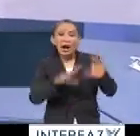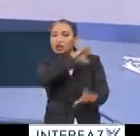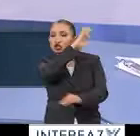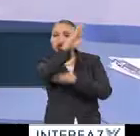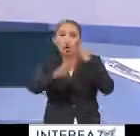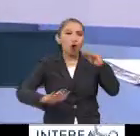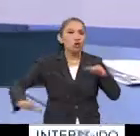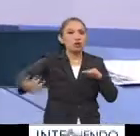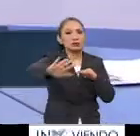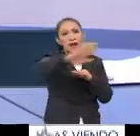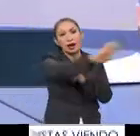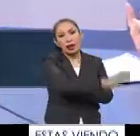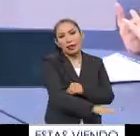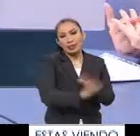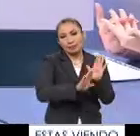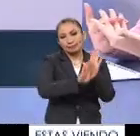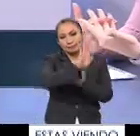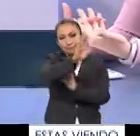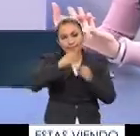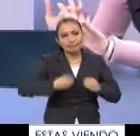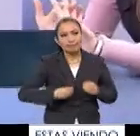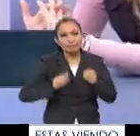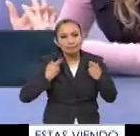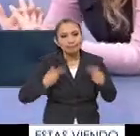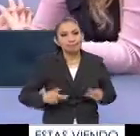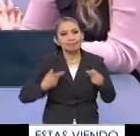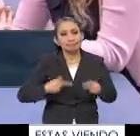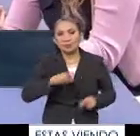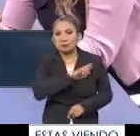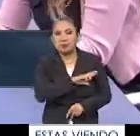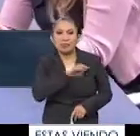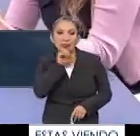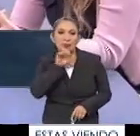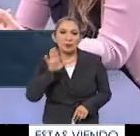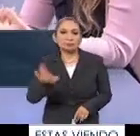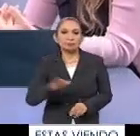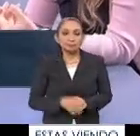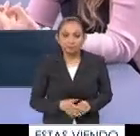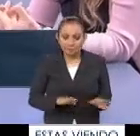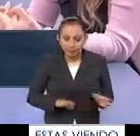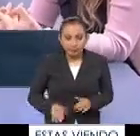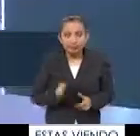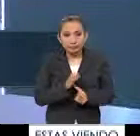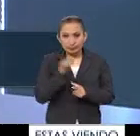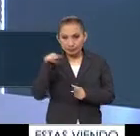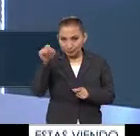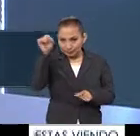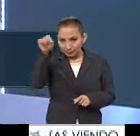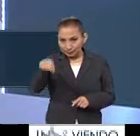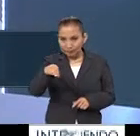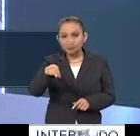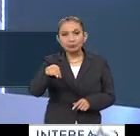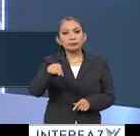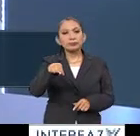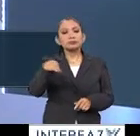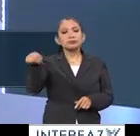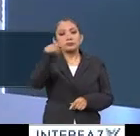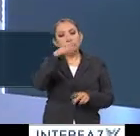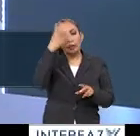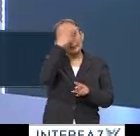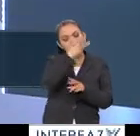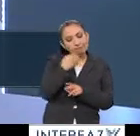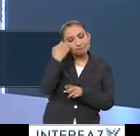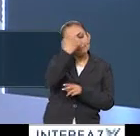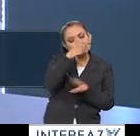en todos los espacios del desarrollo de la vida pública y la vida privada también. Entonces, en este sentido, es que estos análisis